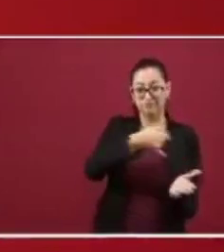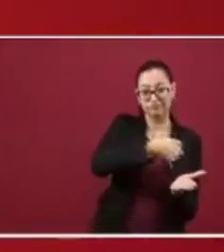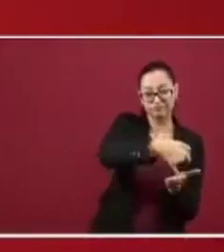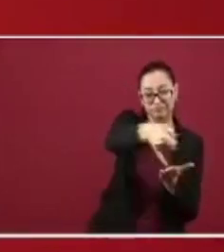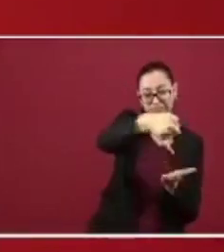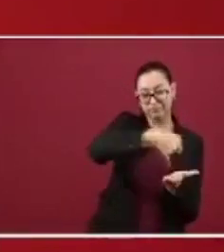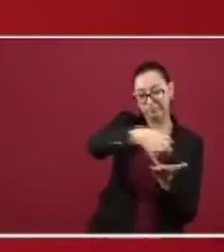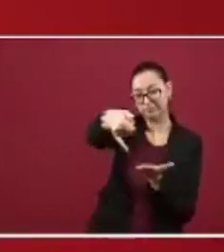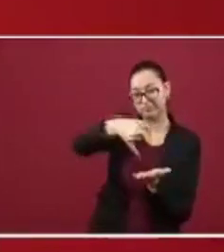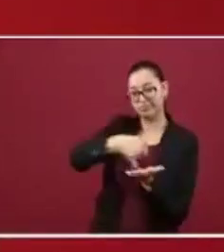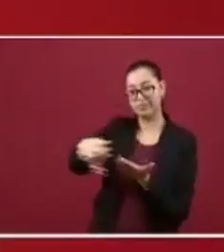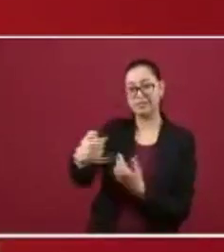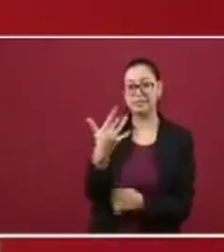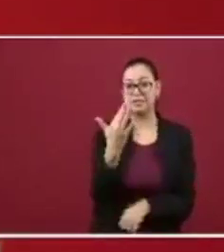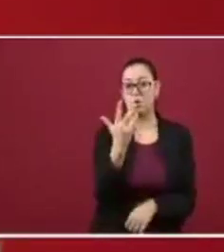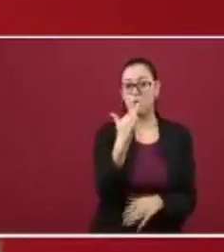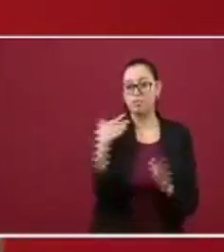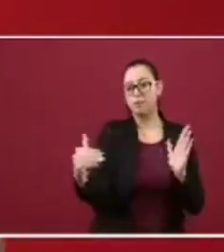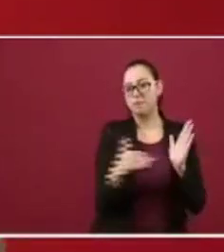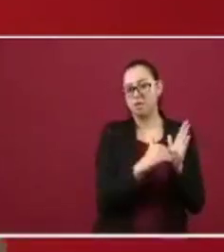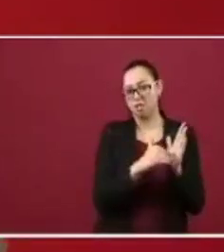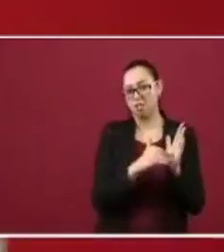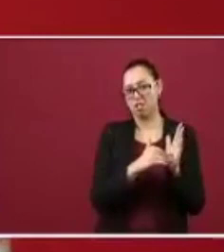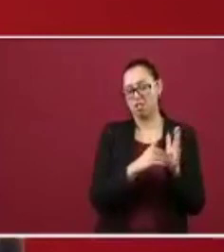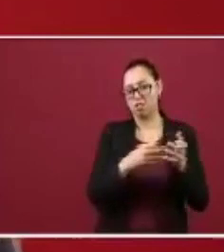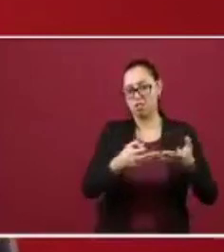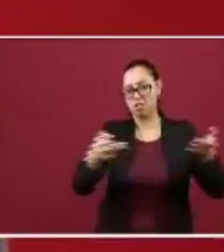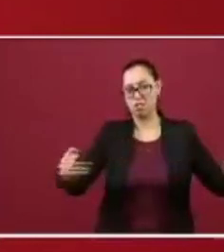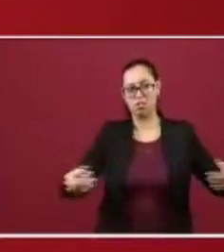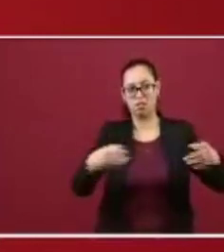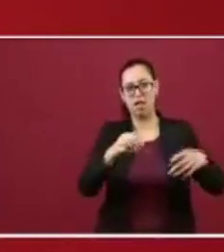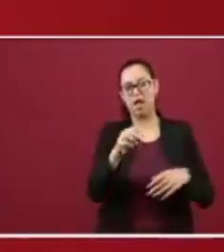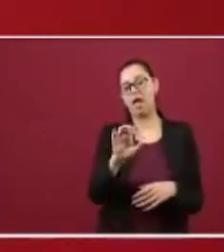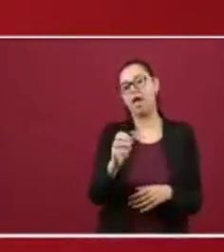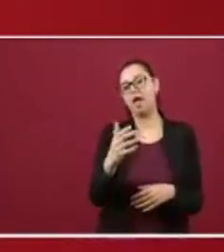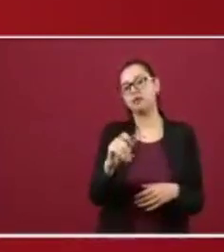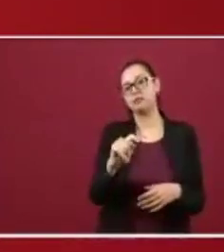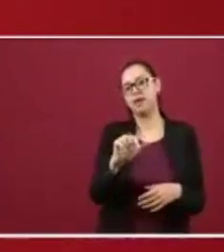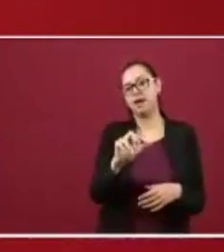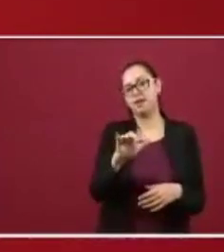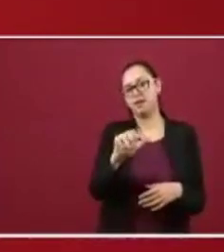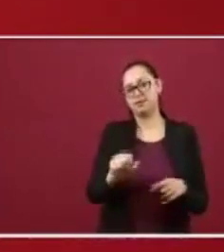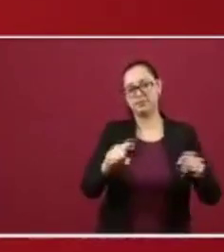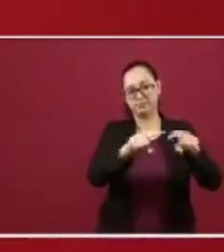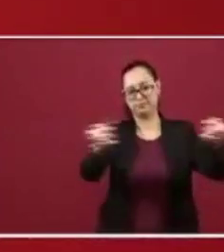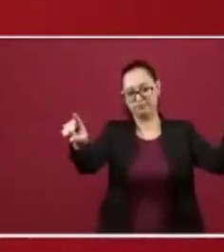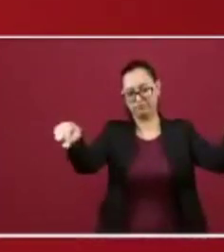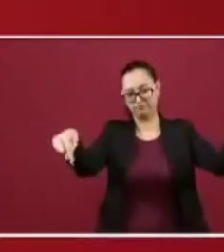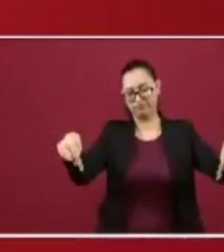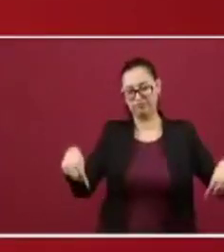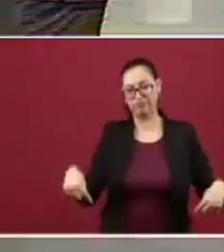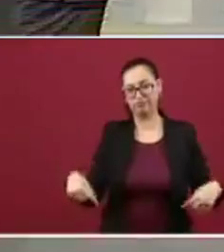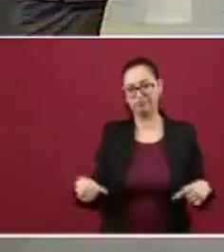50,000 hectáreas de Badiraguato a Guadalupe y Calvo.